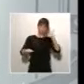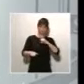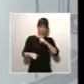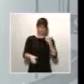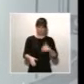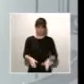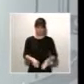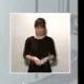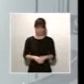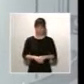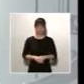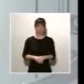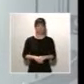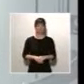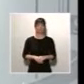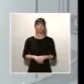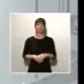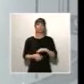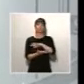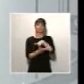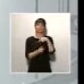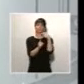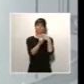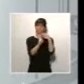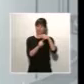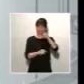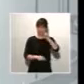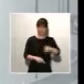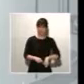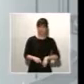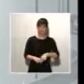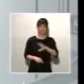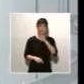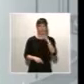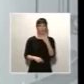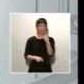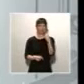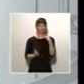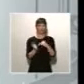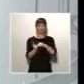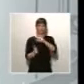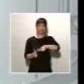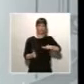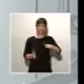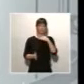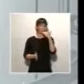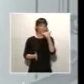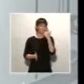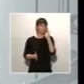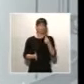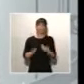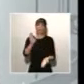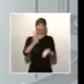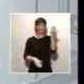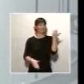buenas noticias en el sentido de que hay 2.000 personas, al menos, que ya han sido dadas de alta